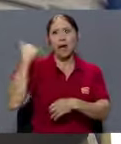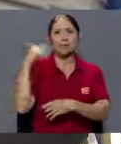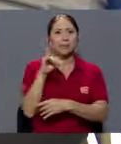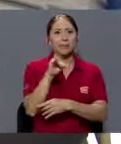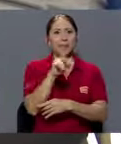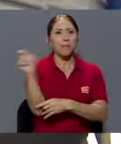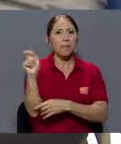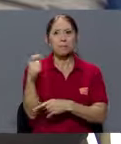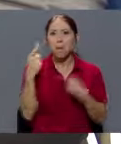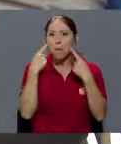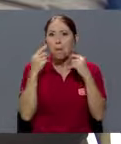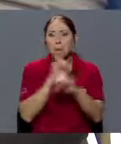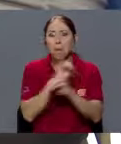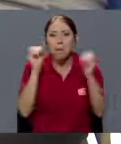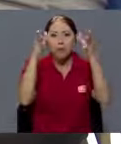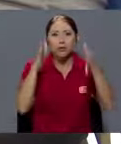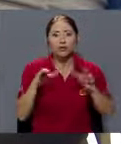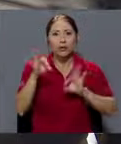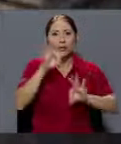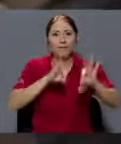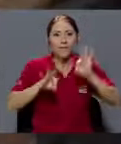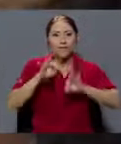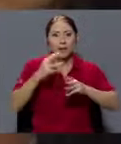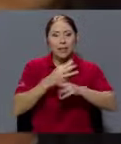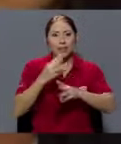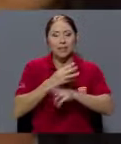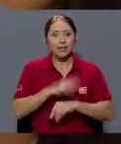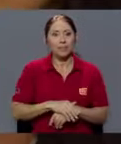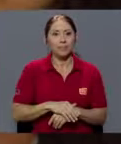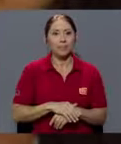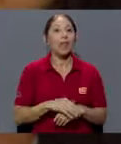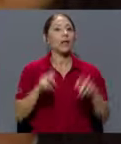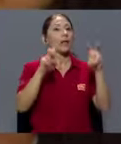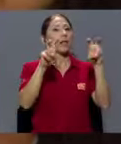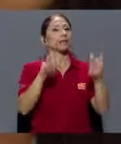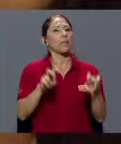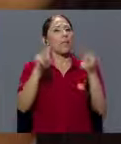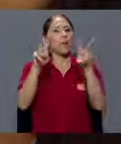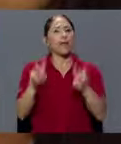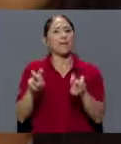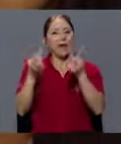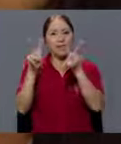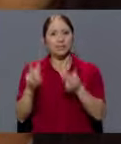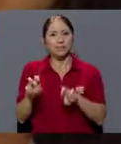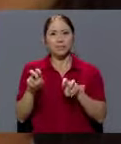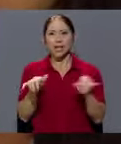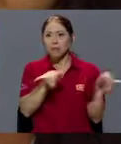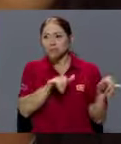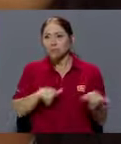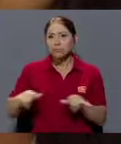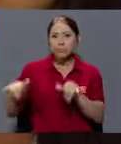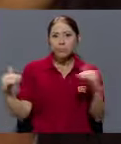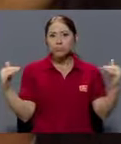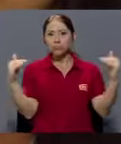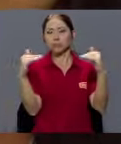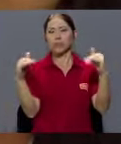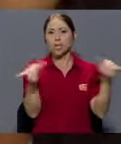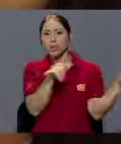no ve al profesor de física matemática. Que las pruebas sean a nivel, digamos, igualitario para